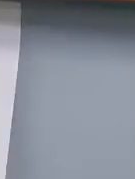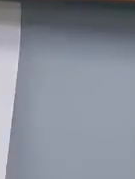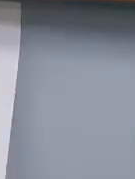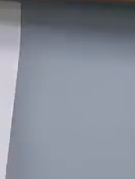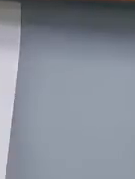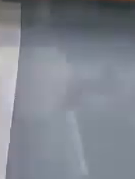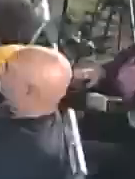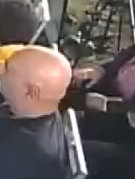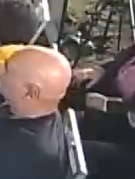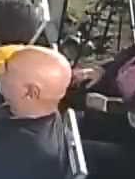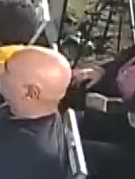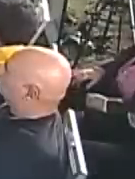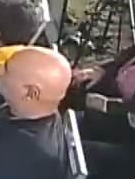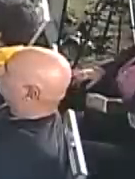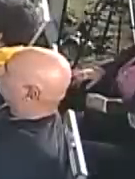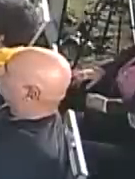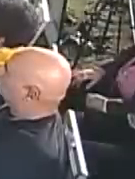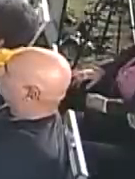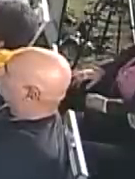Carlos.